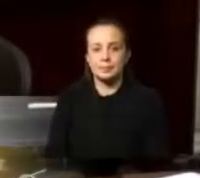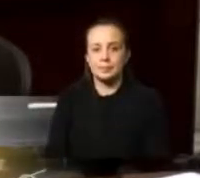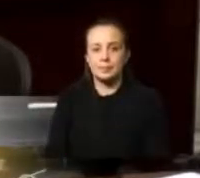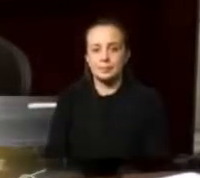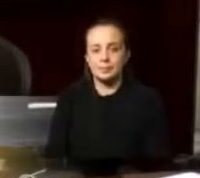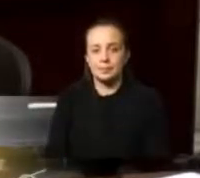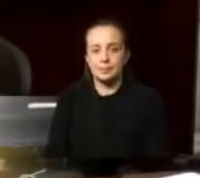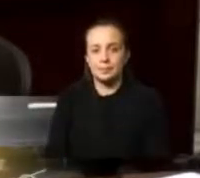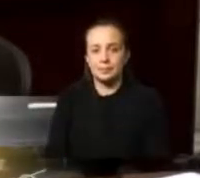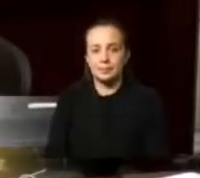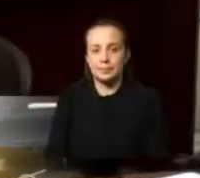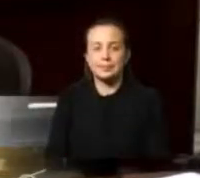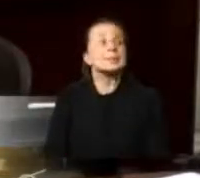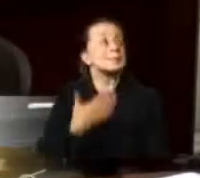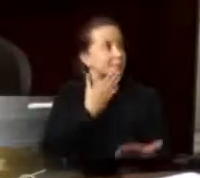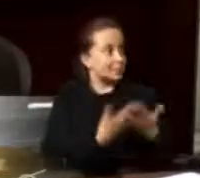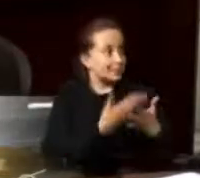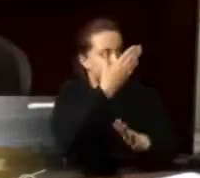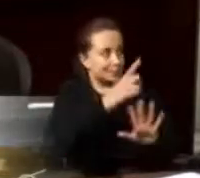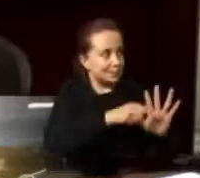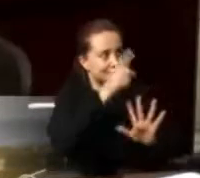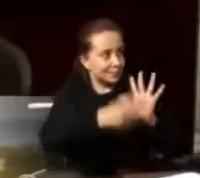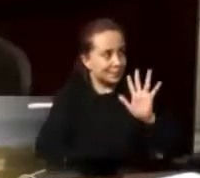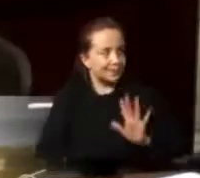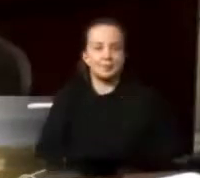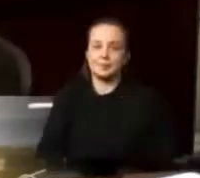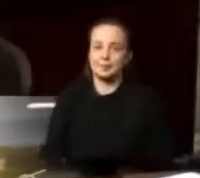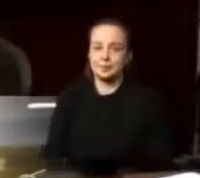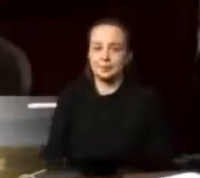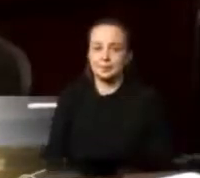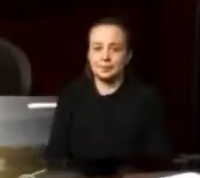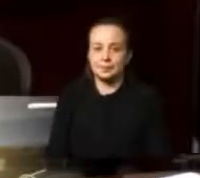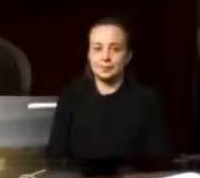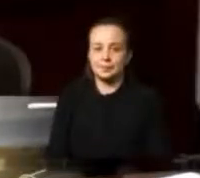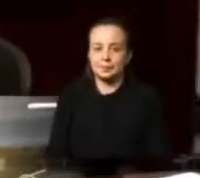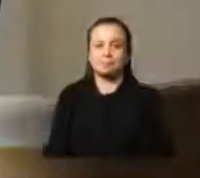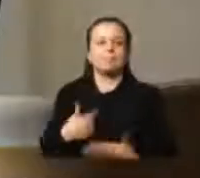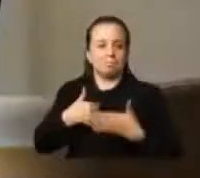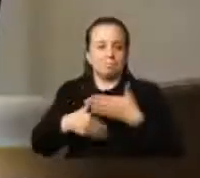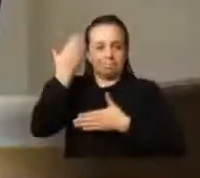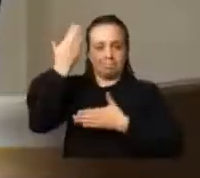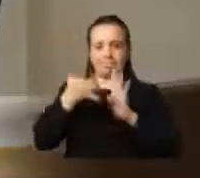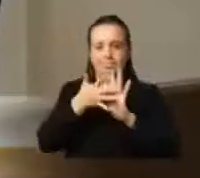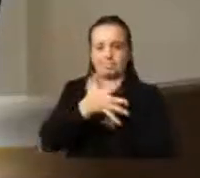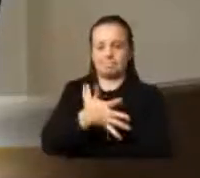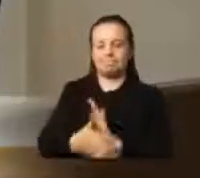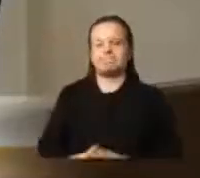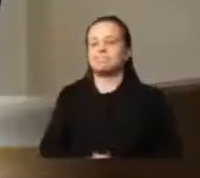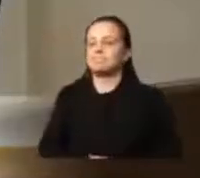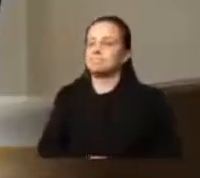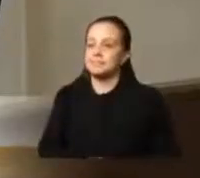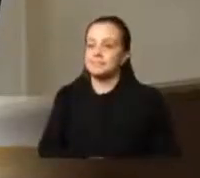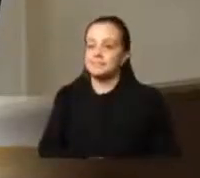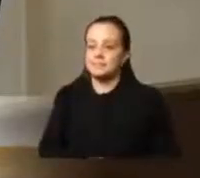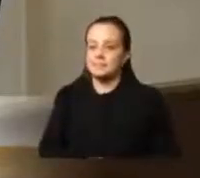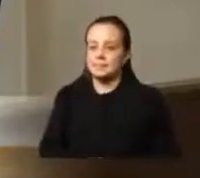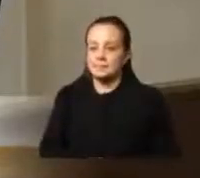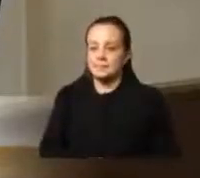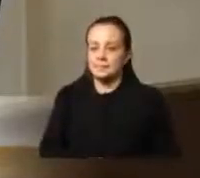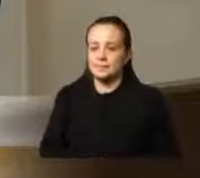Gallo. Gracias, presidente. Voy a comenzar la intervención